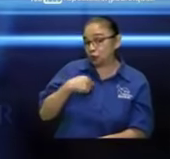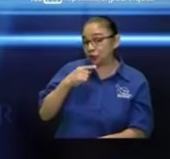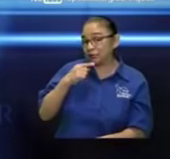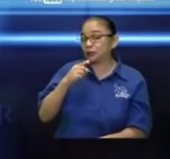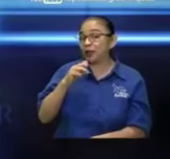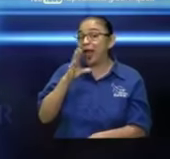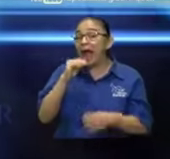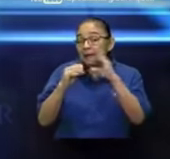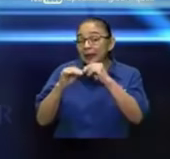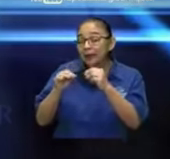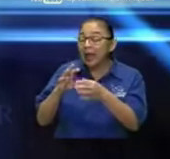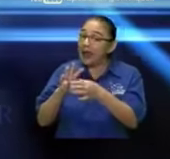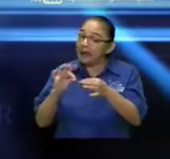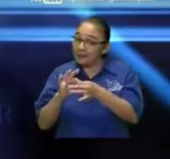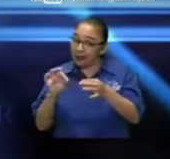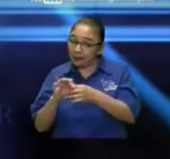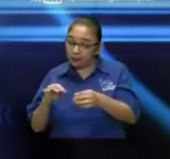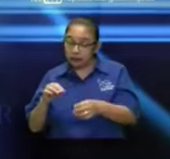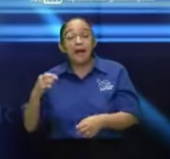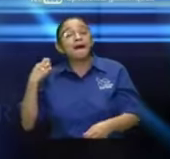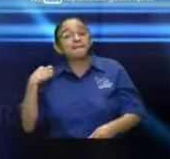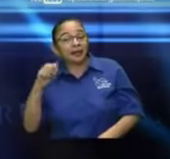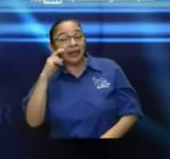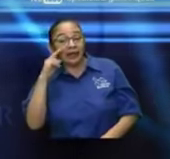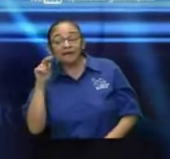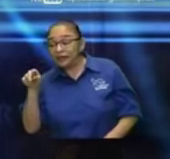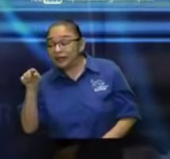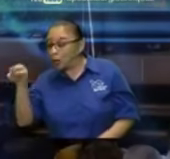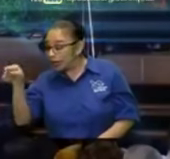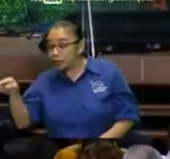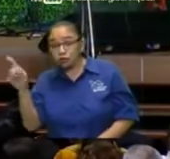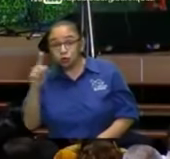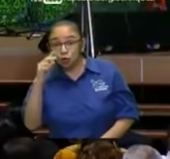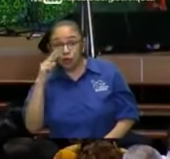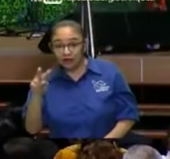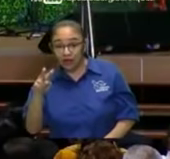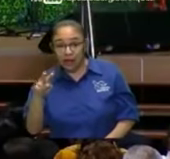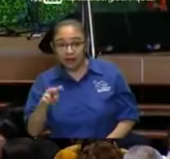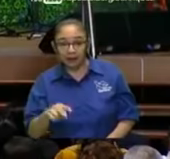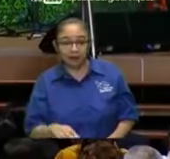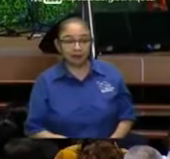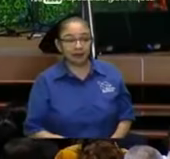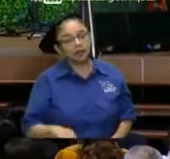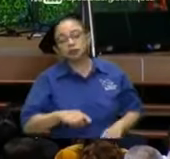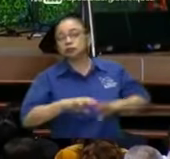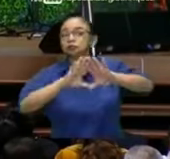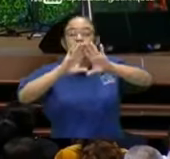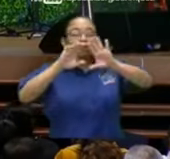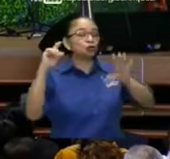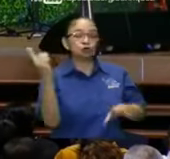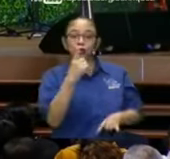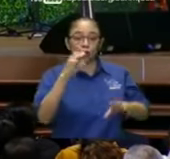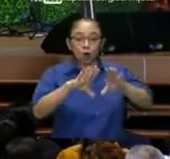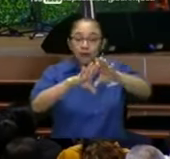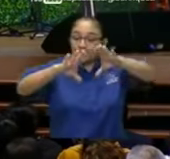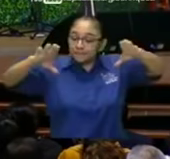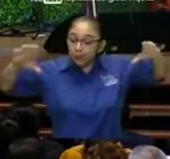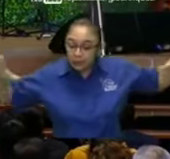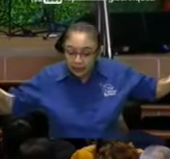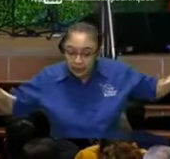viendo, no vean. O sea, no van a, les voy a poner todo el panorama y no van a